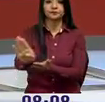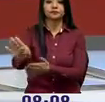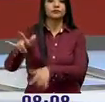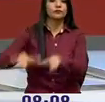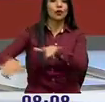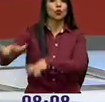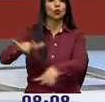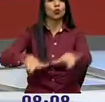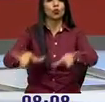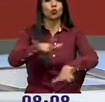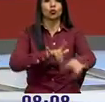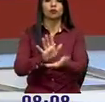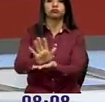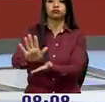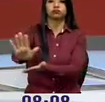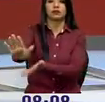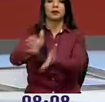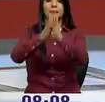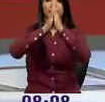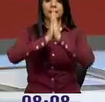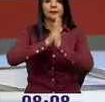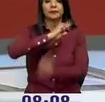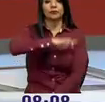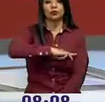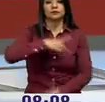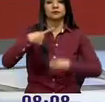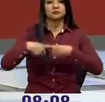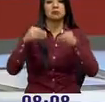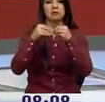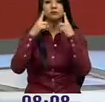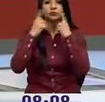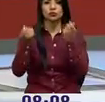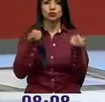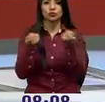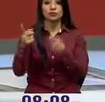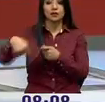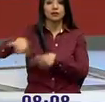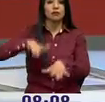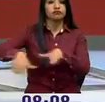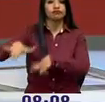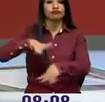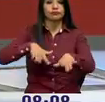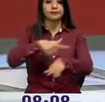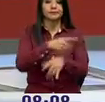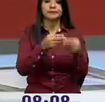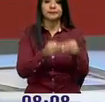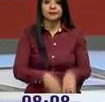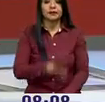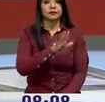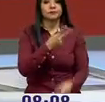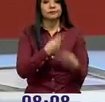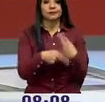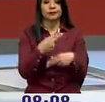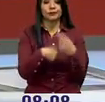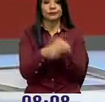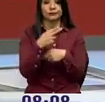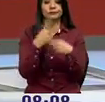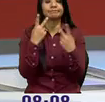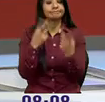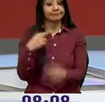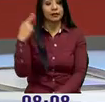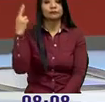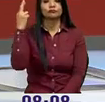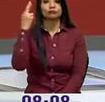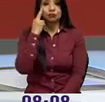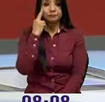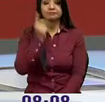ventas ambulantes exigen al municipio más control ya que en informalidad es sería perjudicando sus ingresos razón